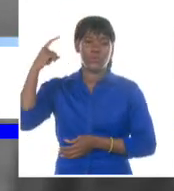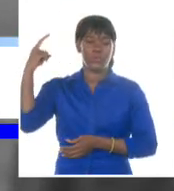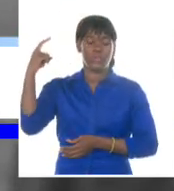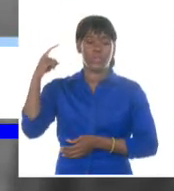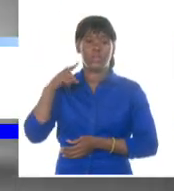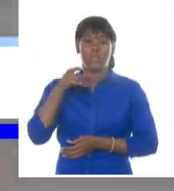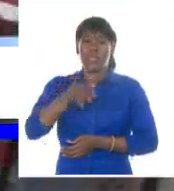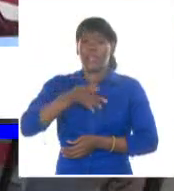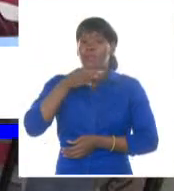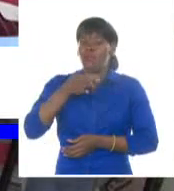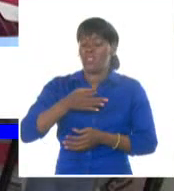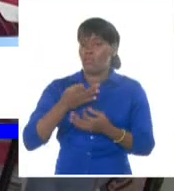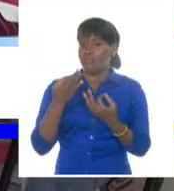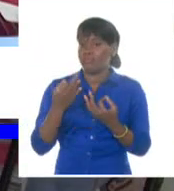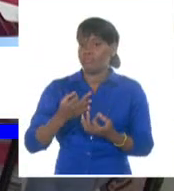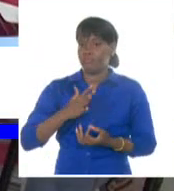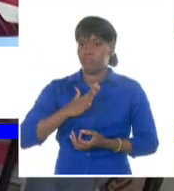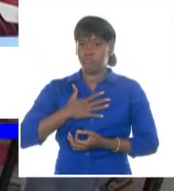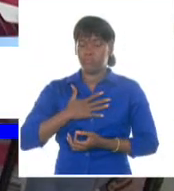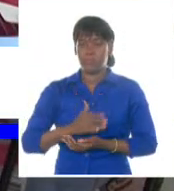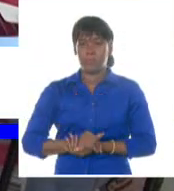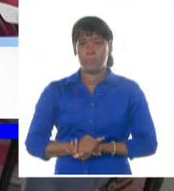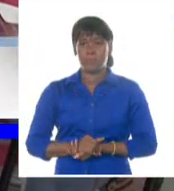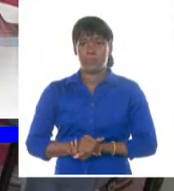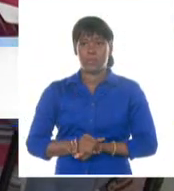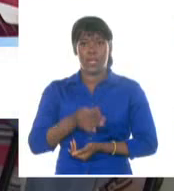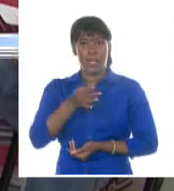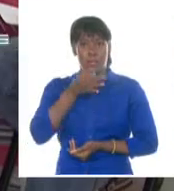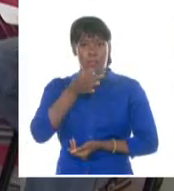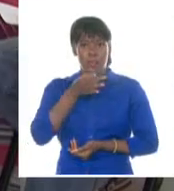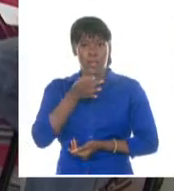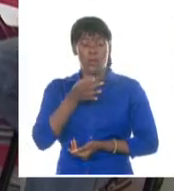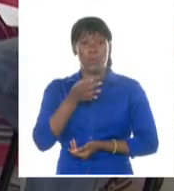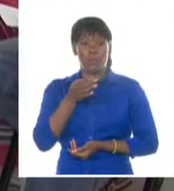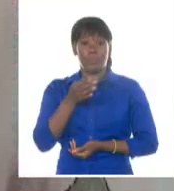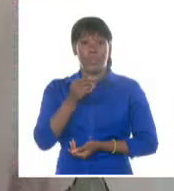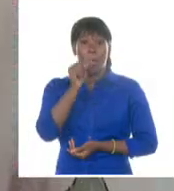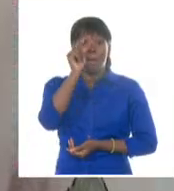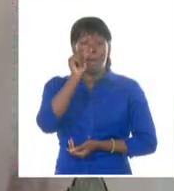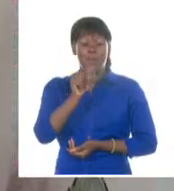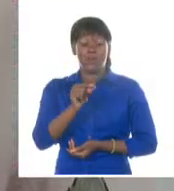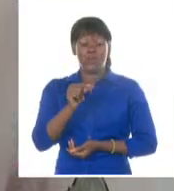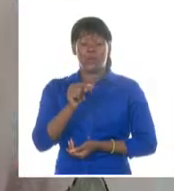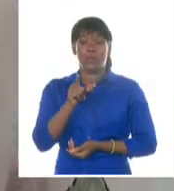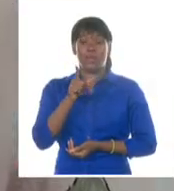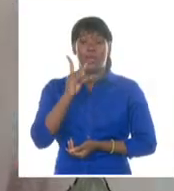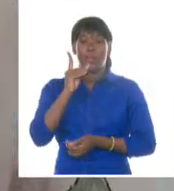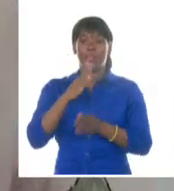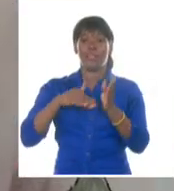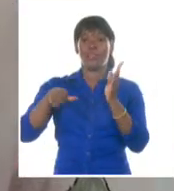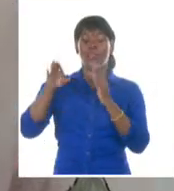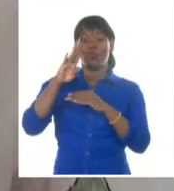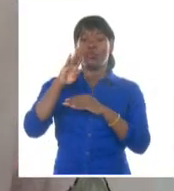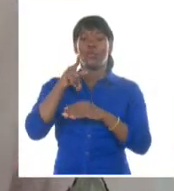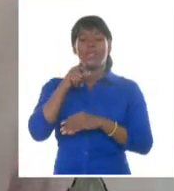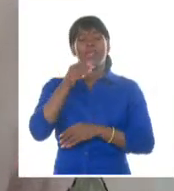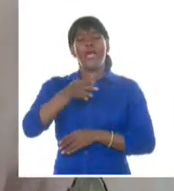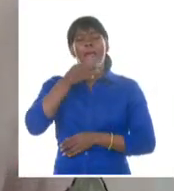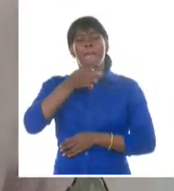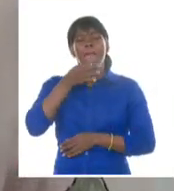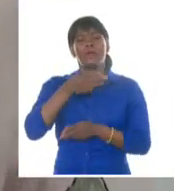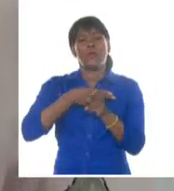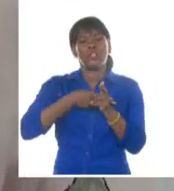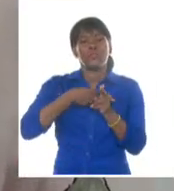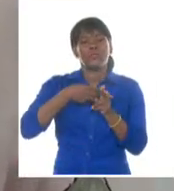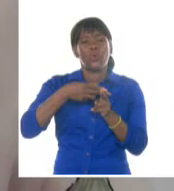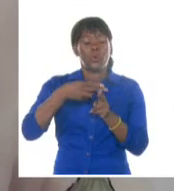maravilloso americano. Sobre los aportes del notable escritor habló la doctora Graciela Pogolotti en un panel que recorrió tres décadas de trabajo